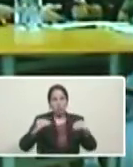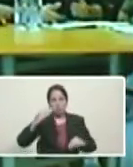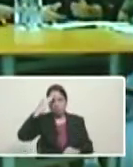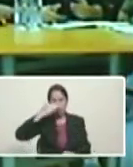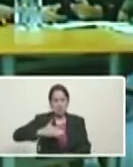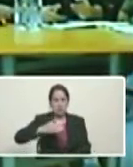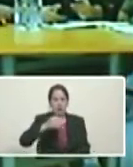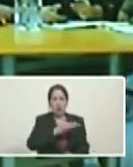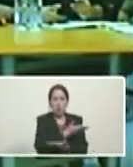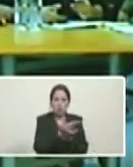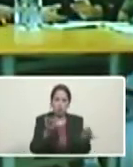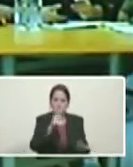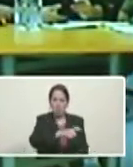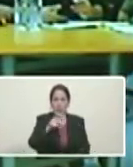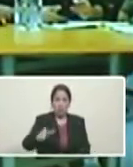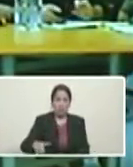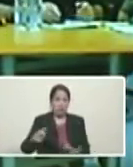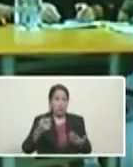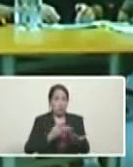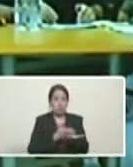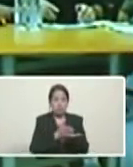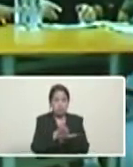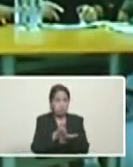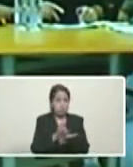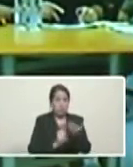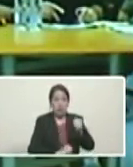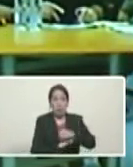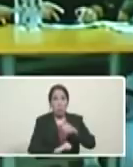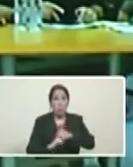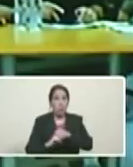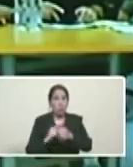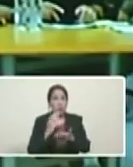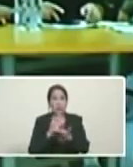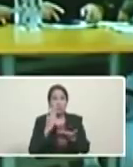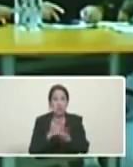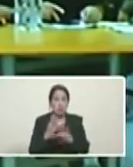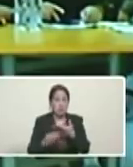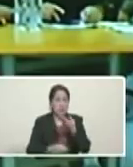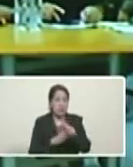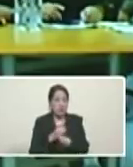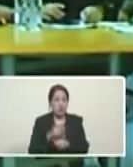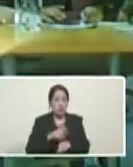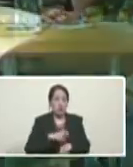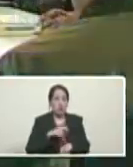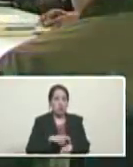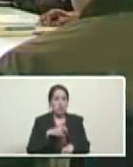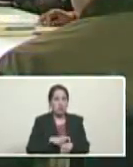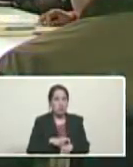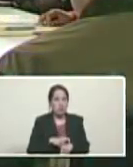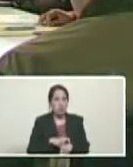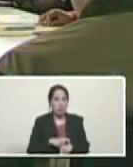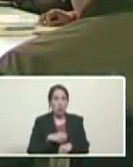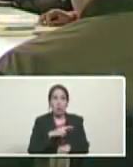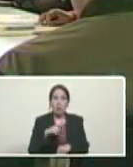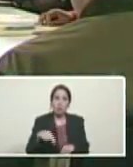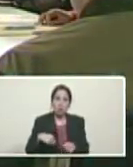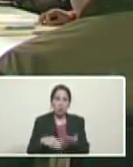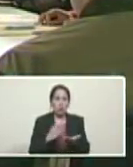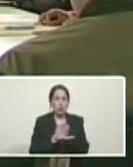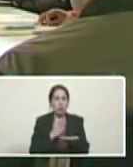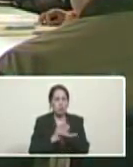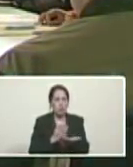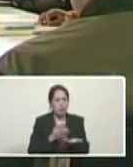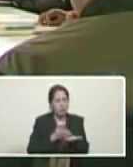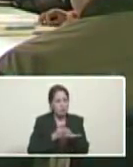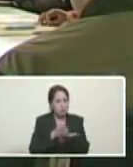por el extraordinario despliegue y apoyo que dieron durante estas jornadas y que estaremos desplegados nuevamente este